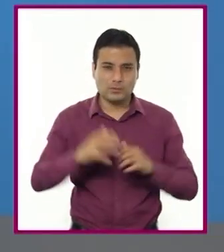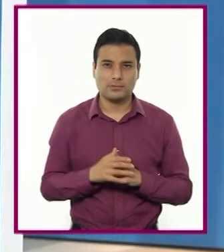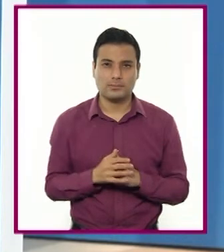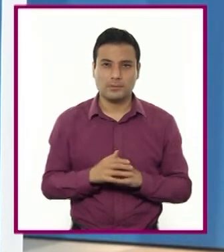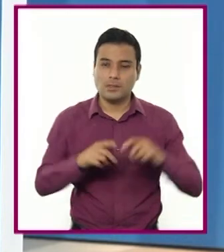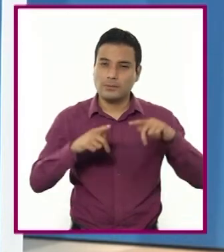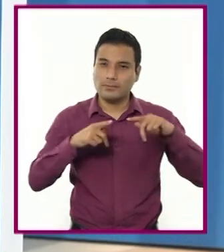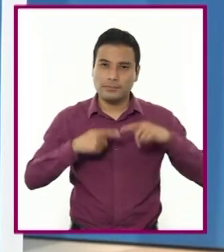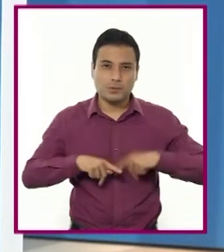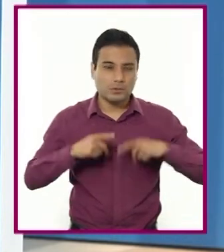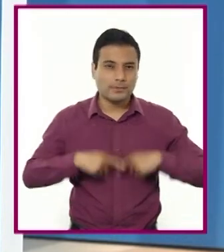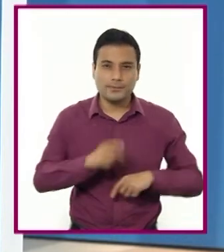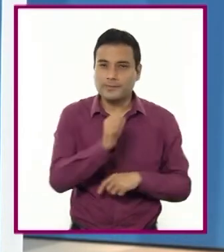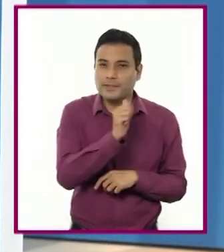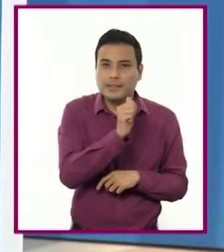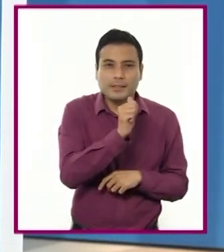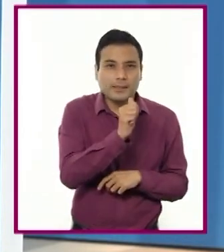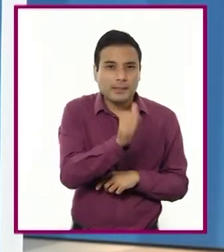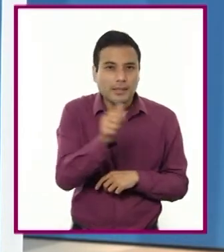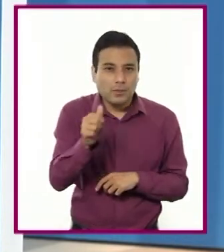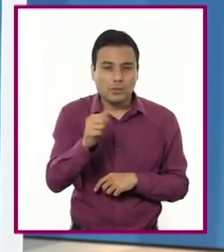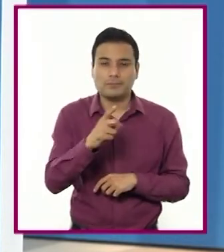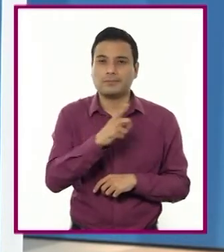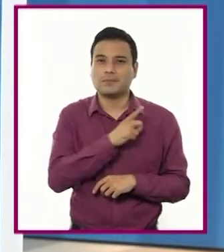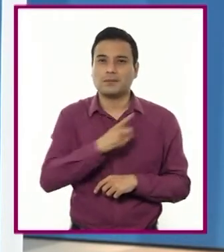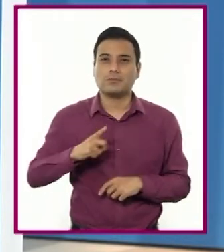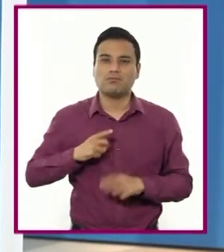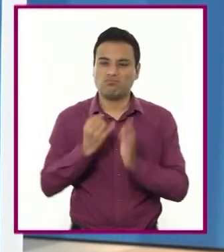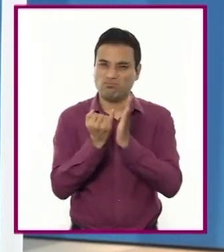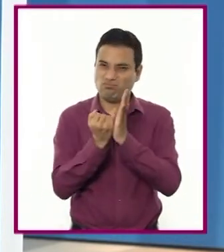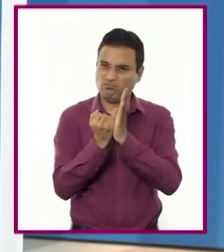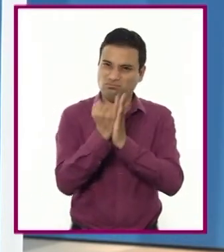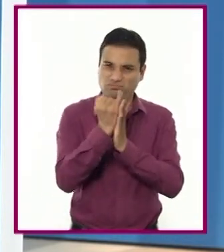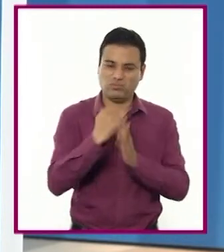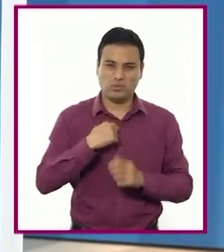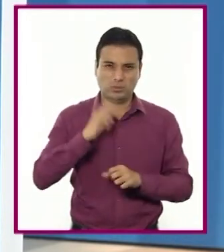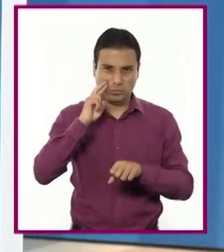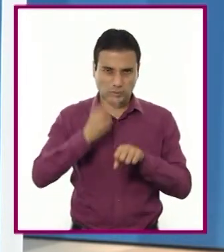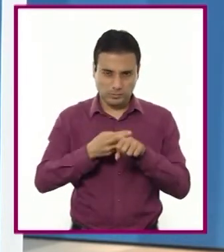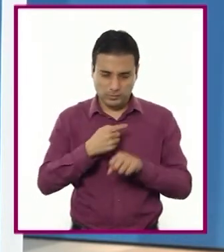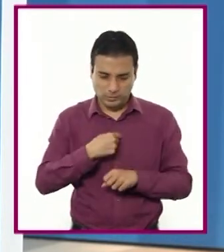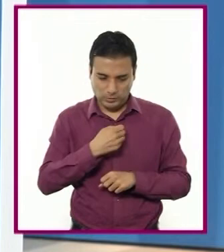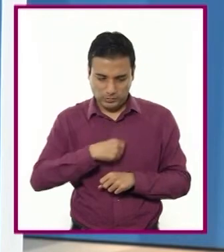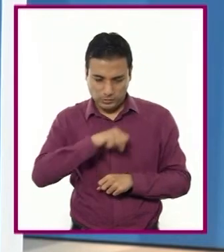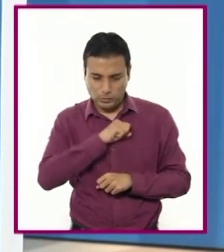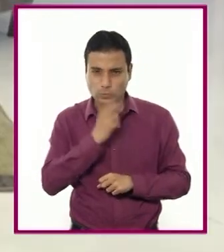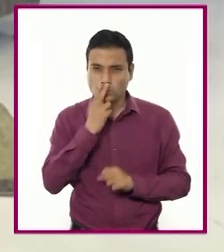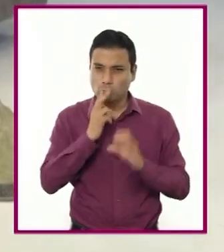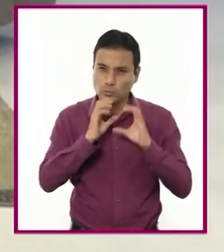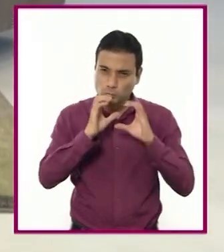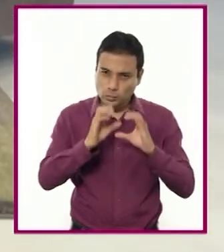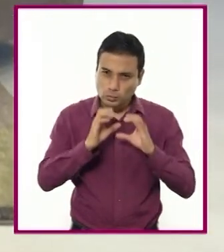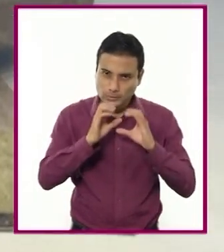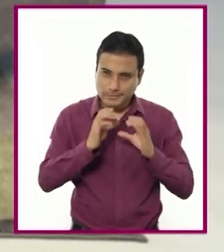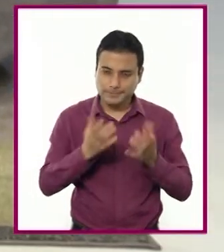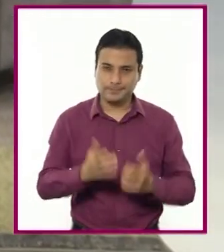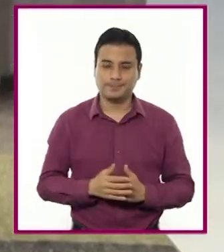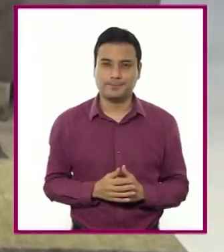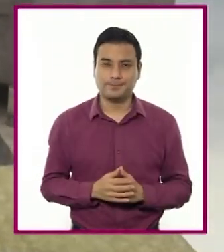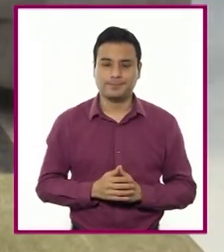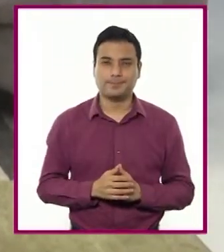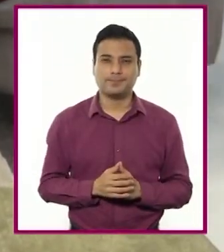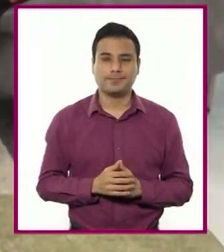de voluntad y los principios éticos, como la responsabilidad y el cuidado de sí mismo o misma.